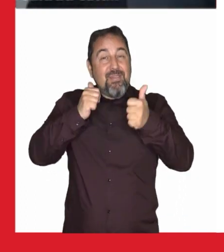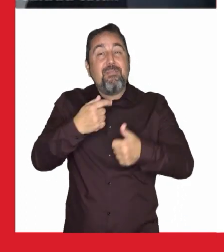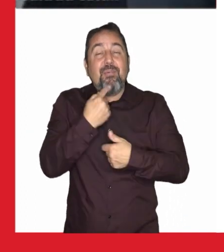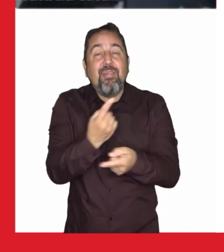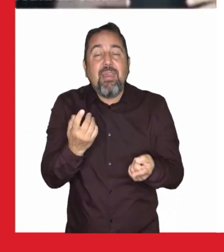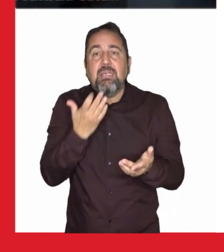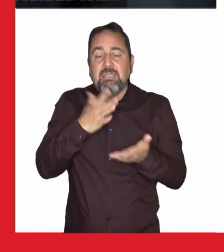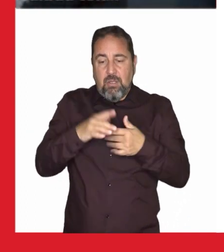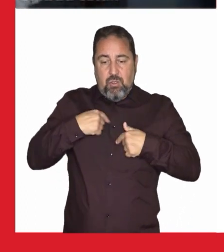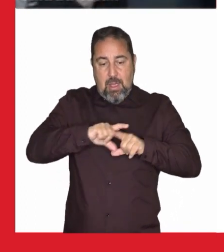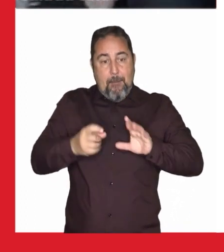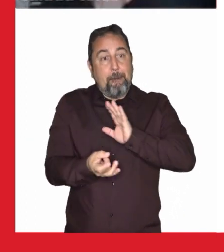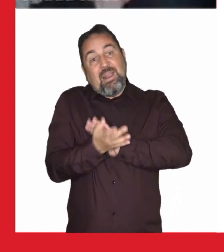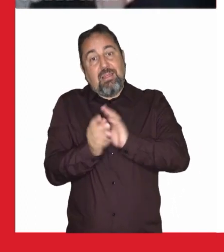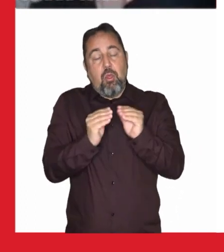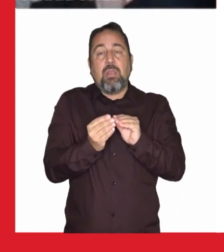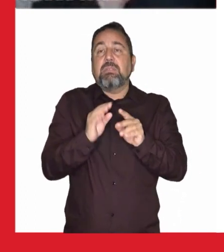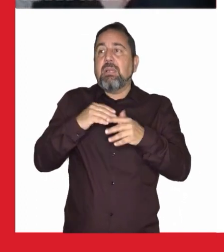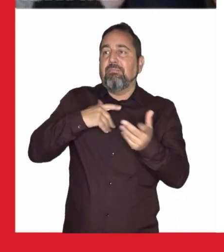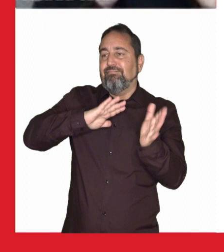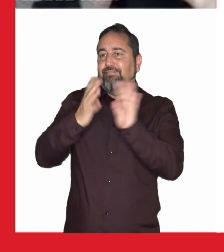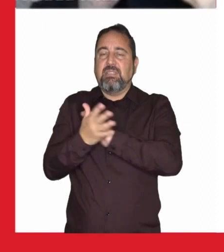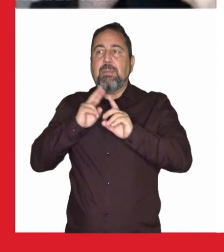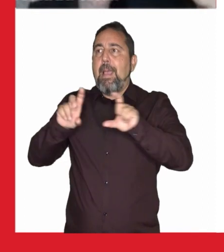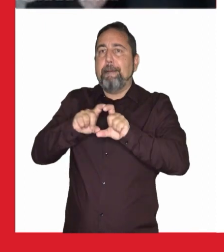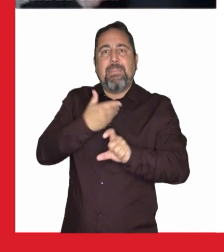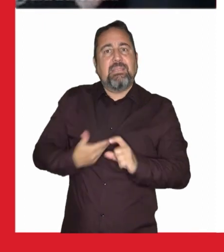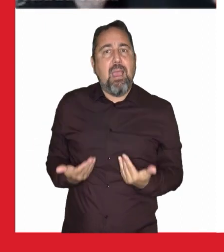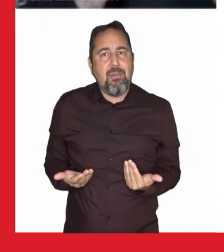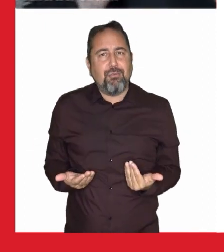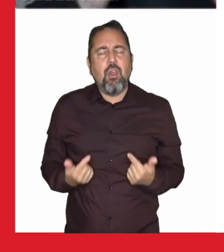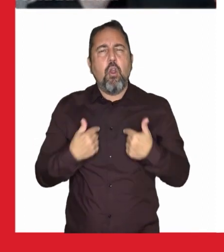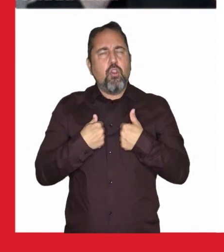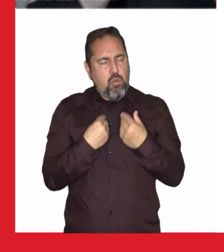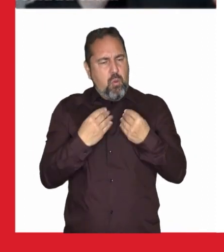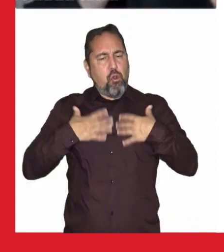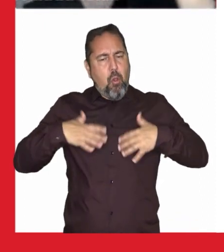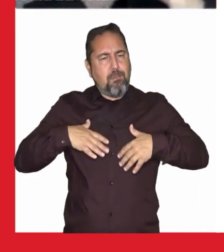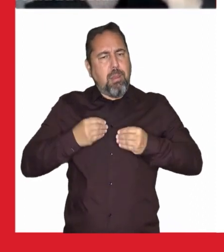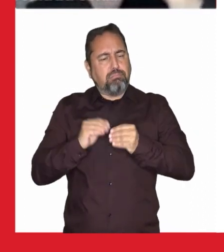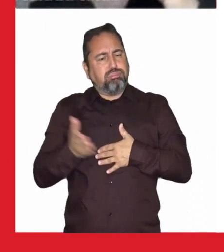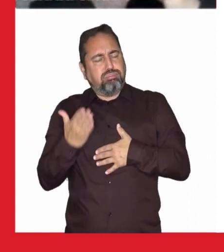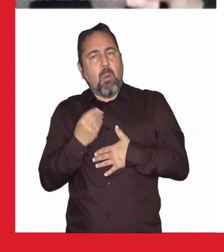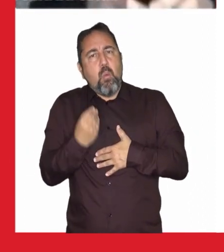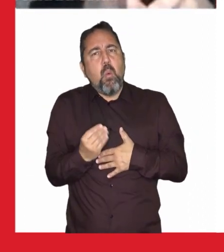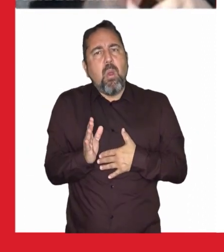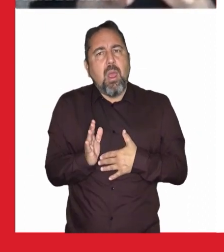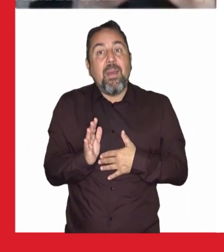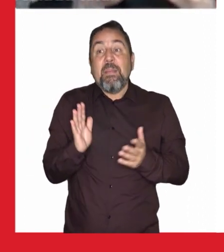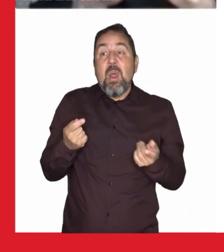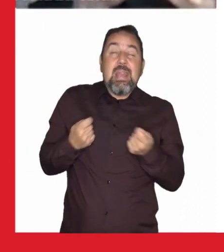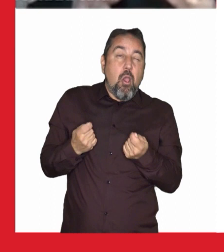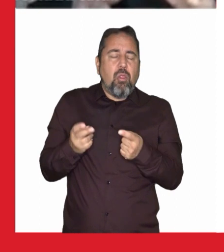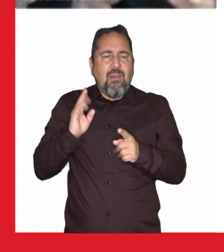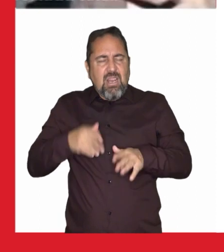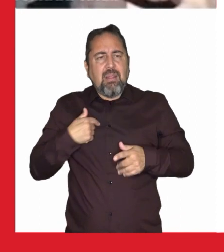evidentemente, yo como, por eso os decíamos al principio que es cuando pasamos de ser emprendedores a ser empresarios. ¿Sí? Entonces, claro, yo soy muy buena